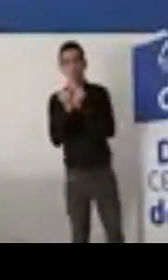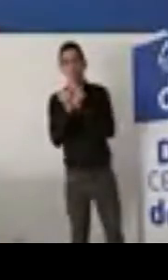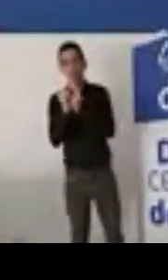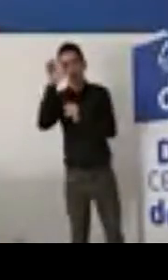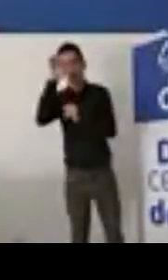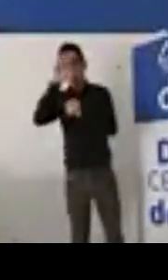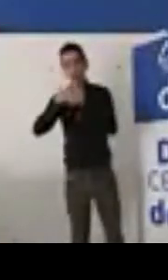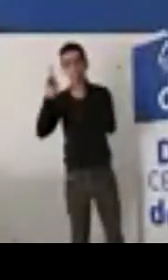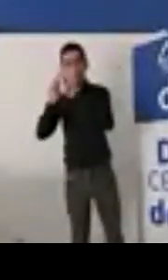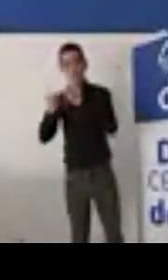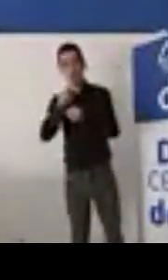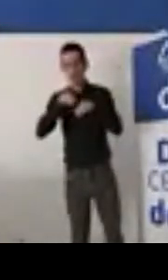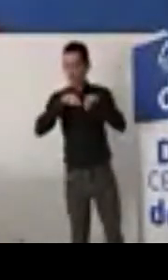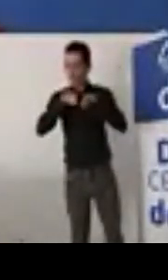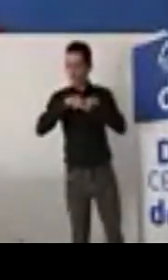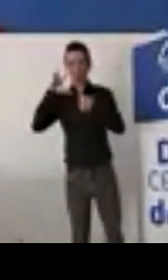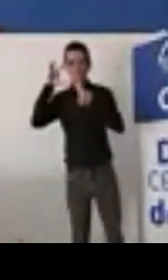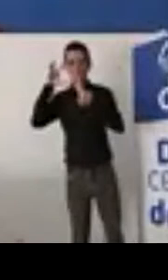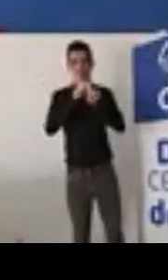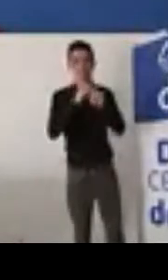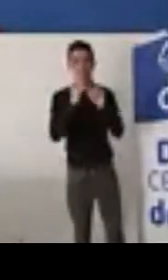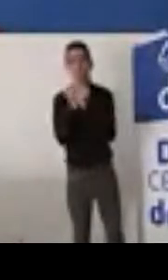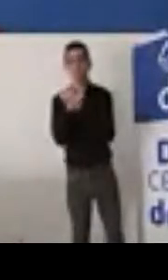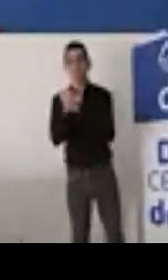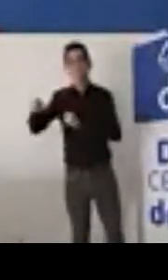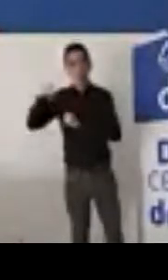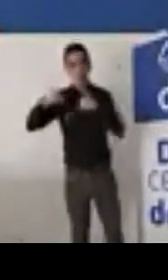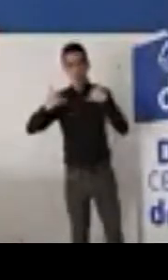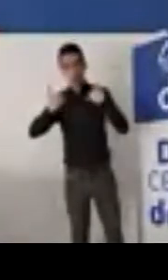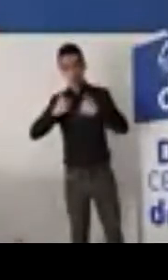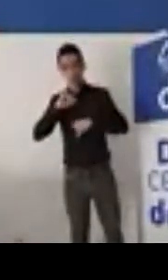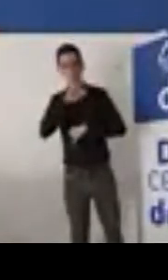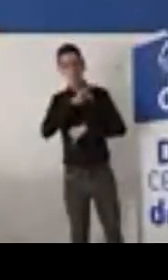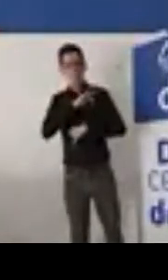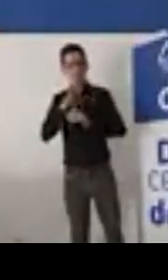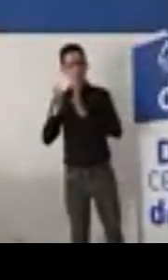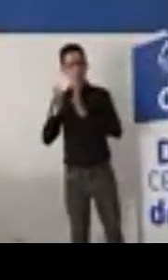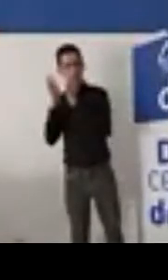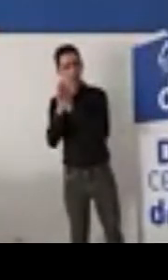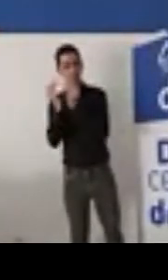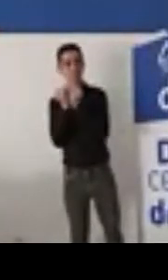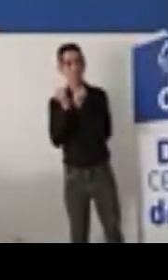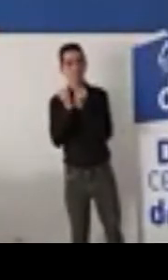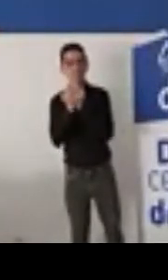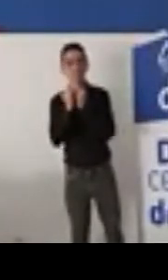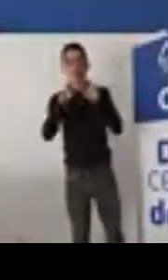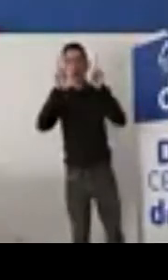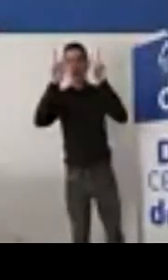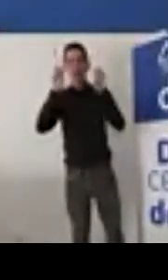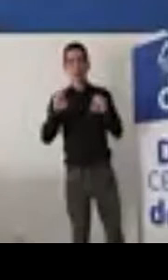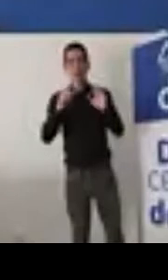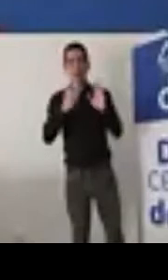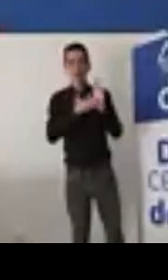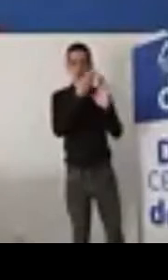el identificar el cómo los jóvenes sí pueden participar e incidir en esta construcción de la política